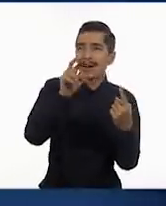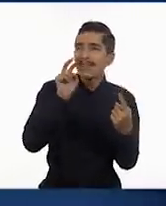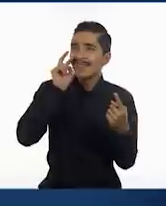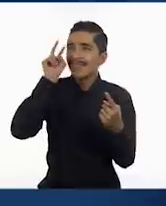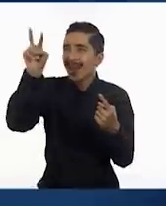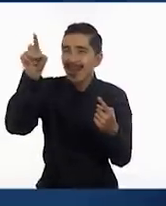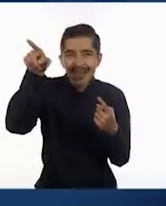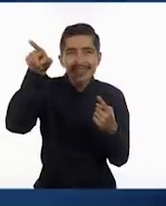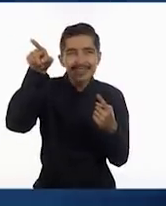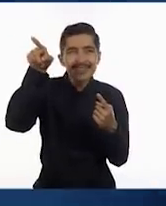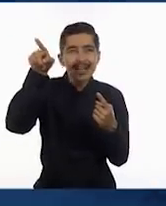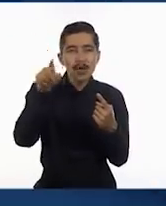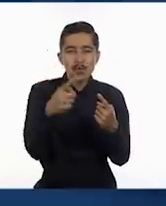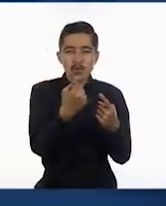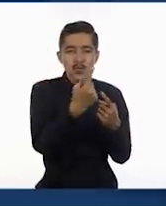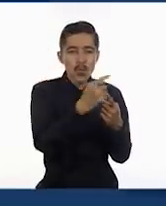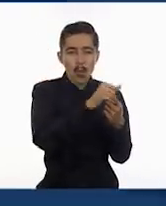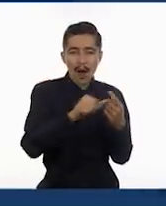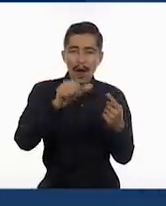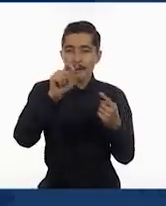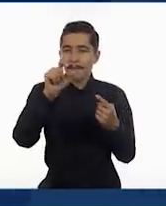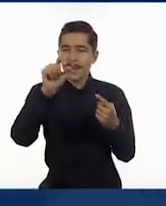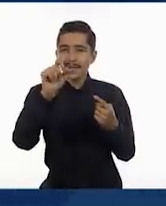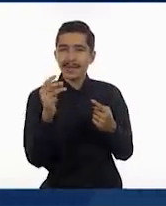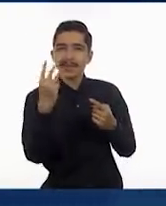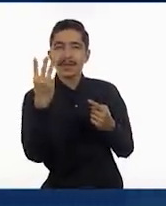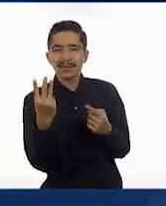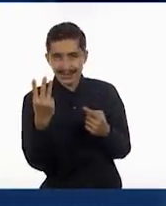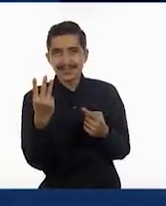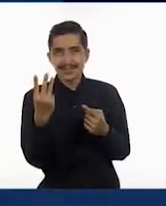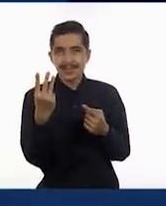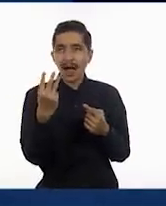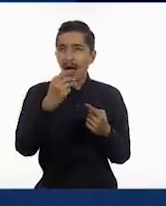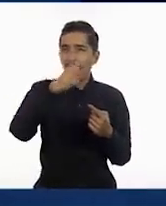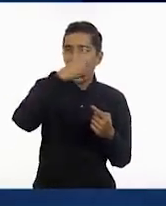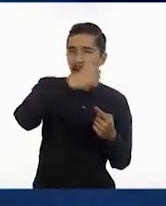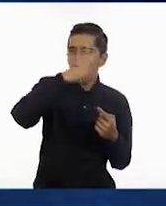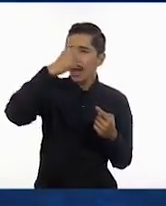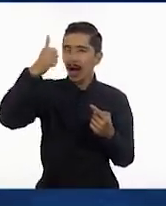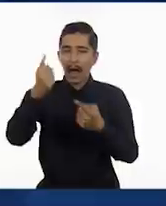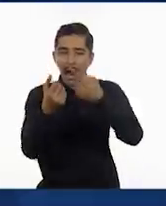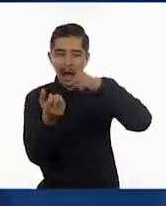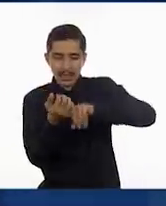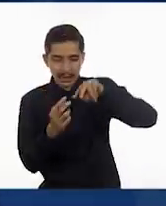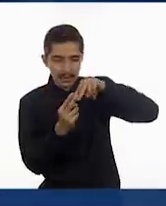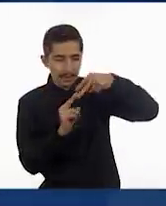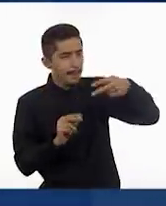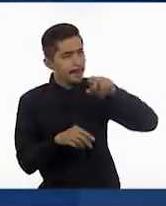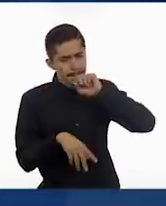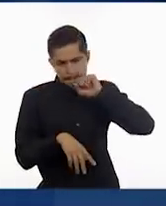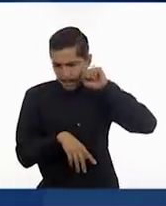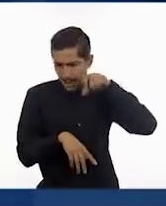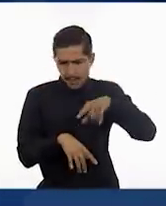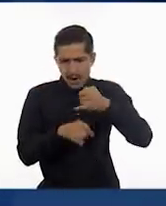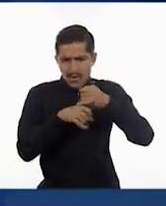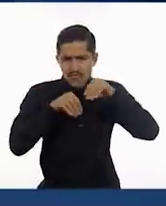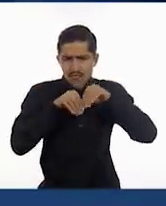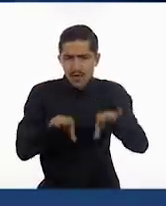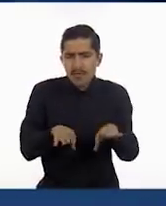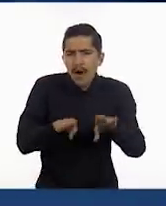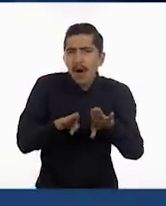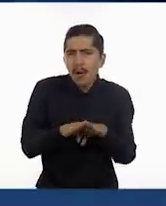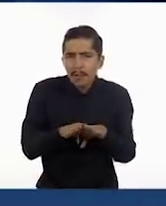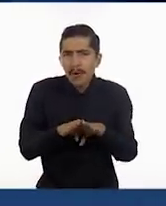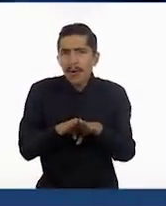par del 1 al 23. Cada uno de ellos contiene genes con la misma información. Esto es